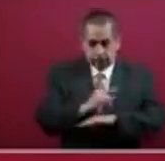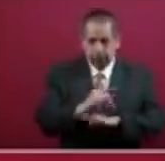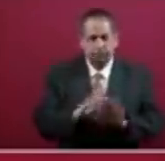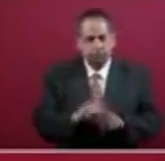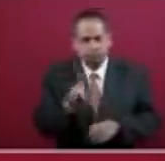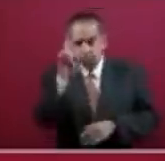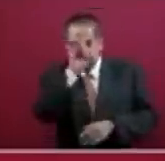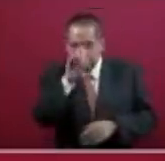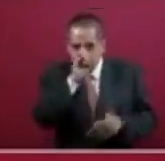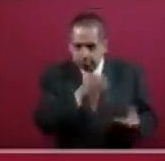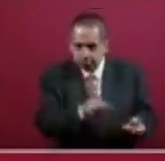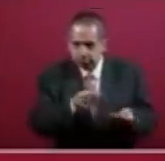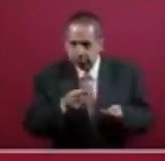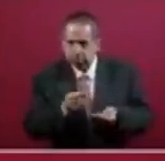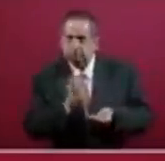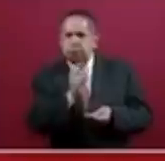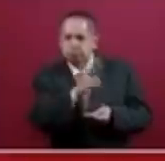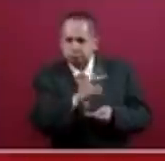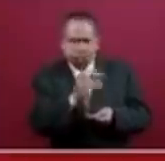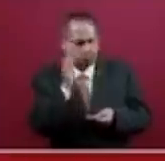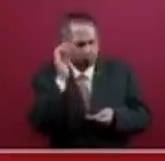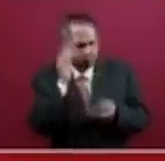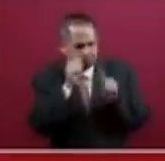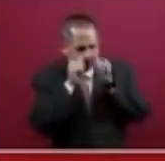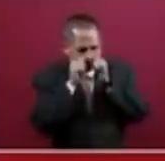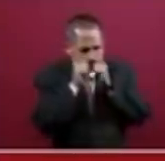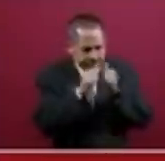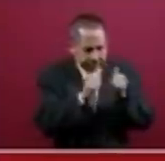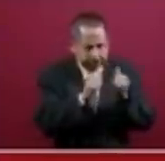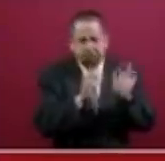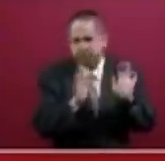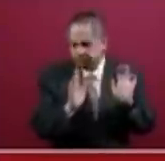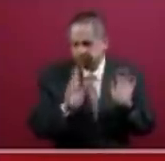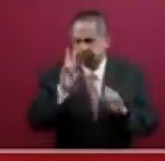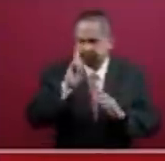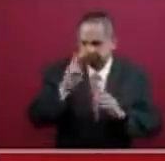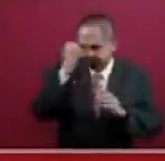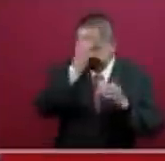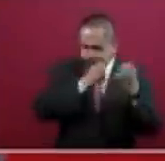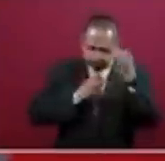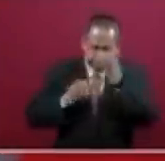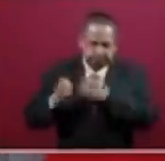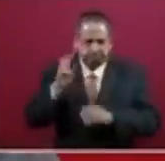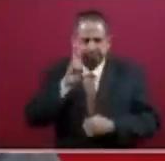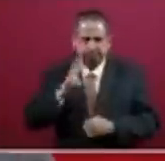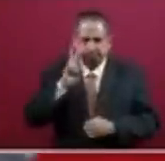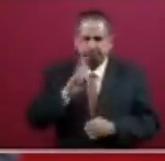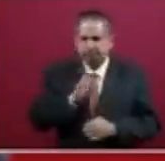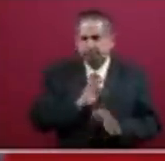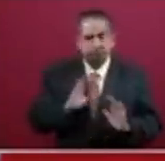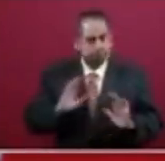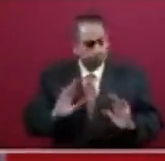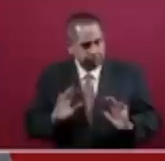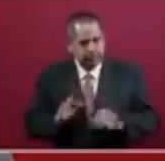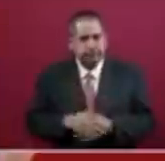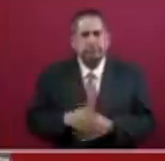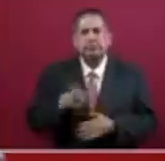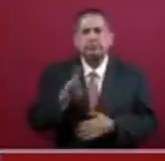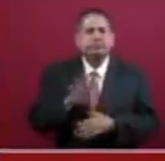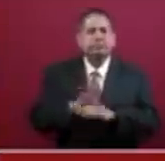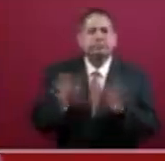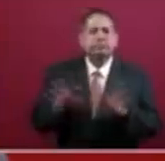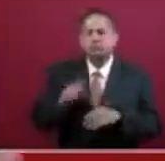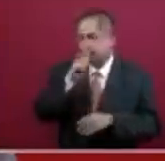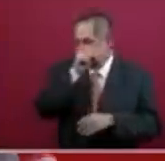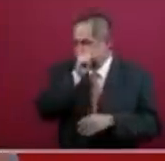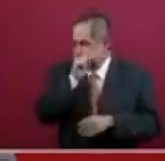cuenta, se escucha, se analiza, pero pues ya se tomó